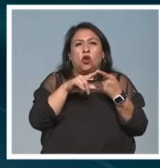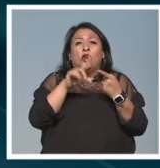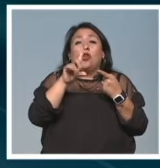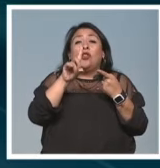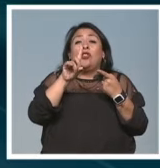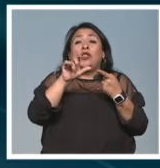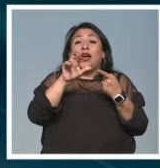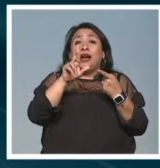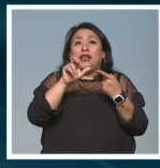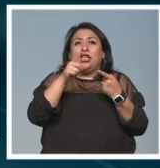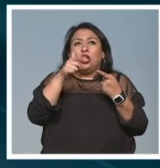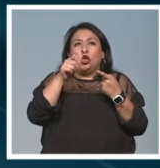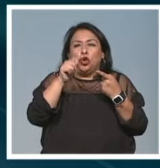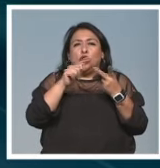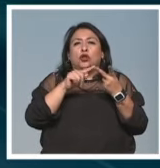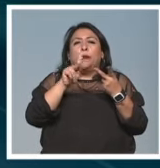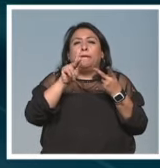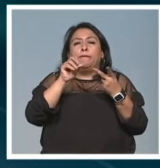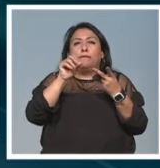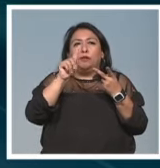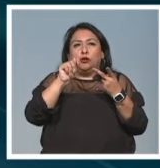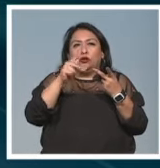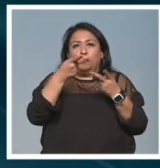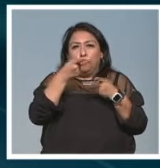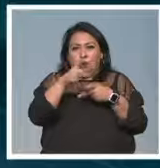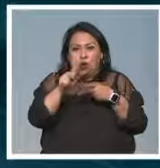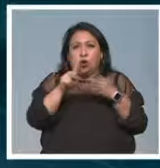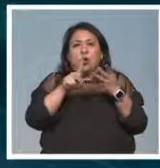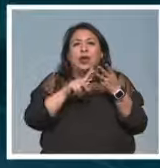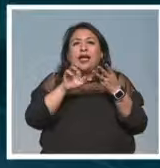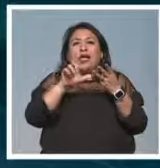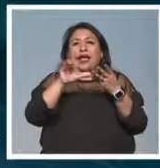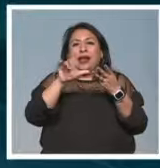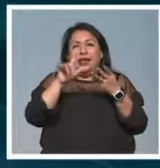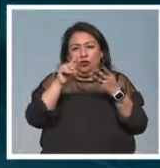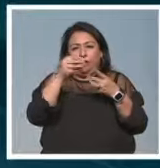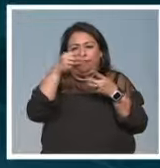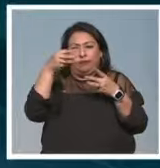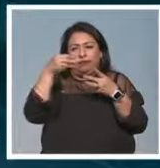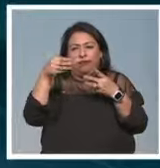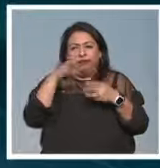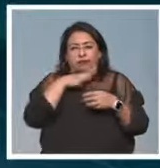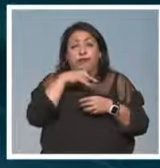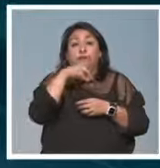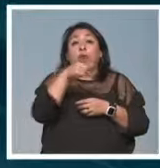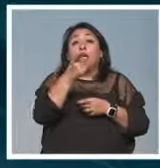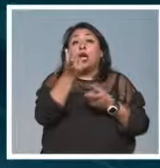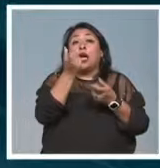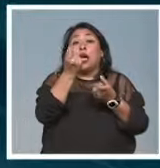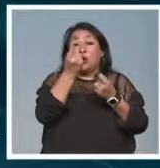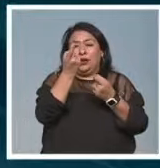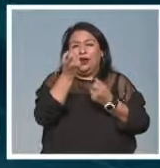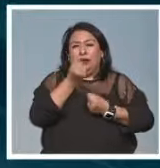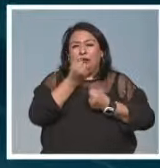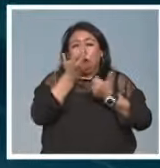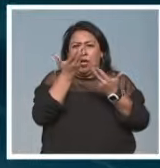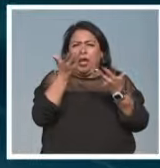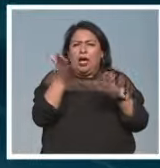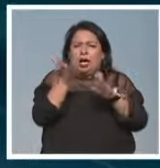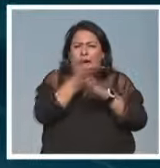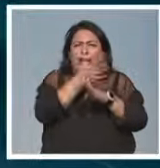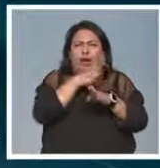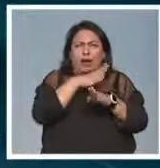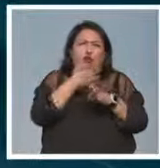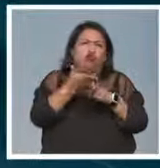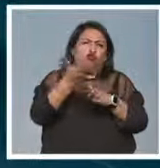goth, el post-punk, y posterior a ello viene lo que es el electro. Aunque alguna de estas expresiones ya existía en nuestro